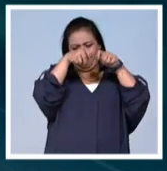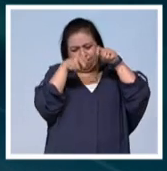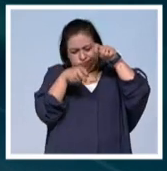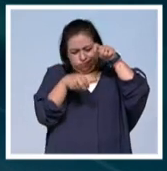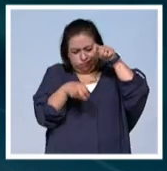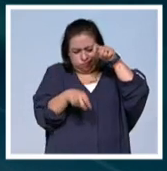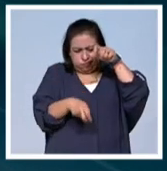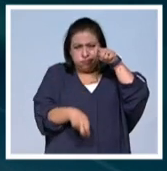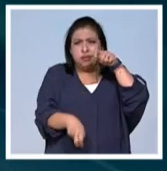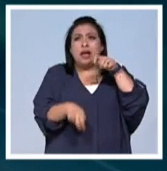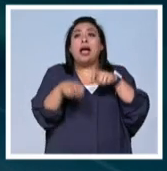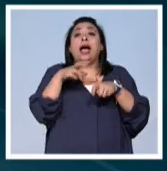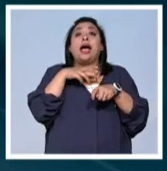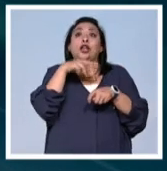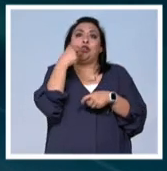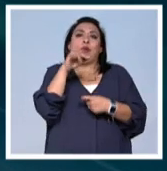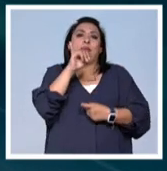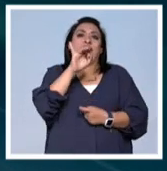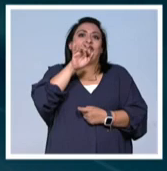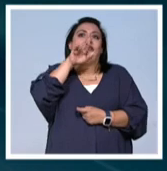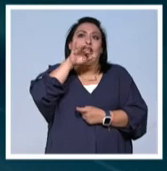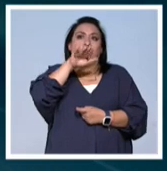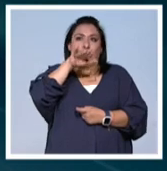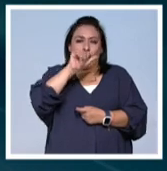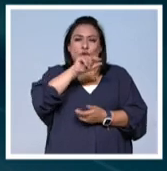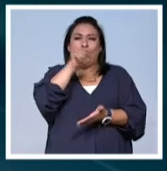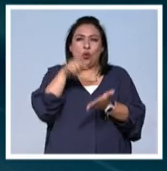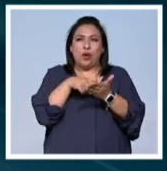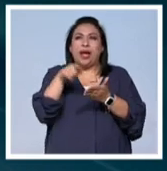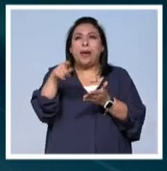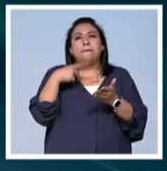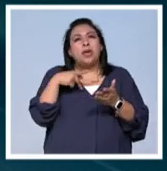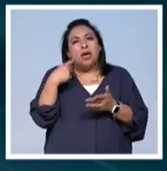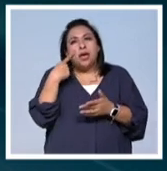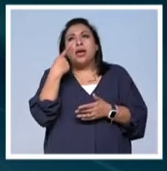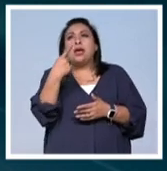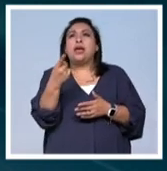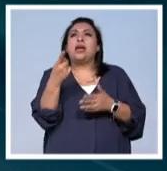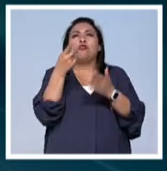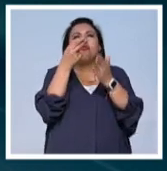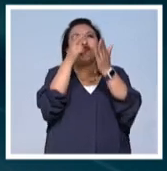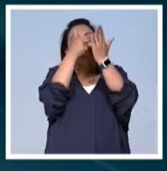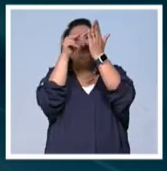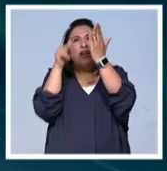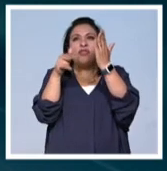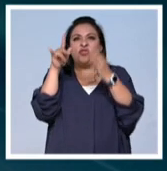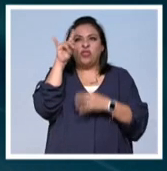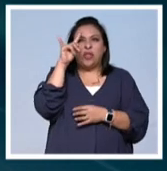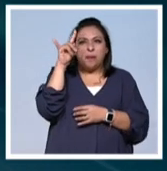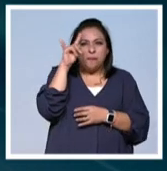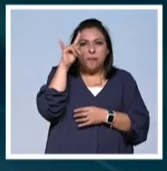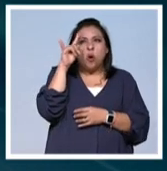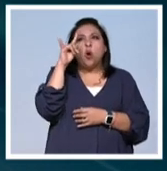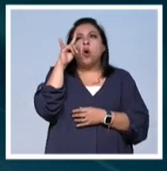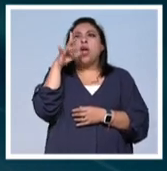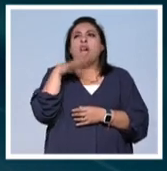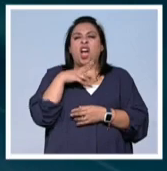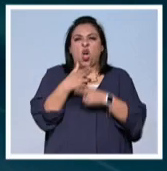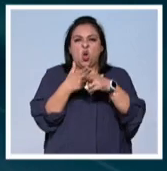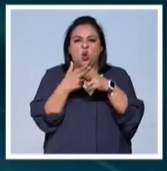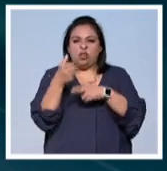a ella y llegar al llamado Inframundo en la sala funeraria los arqueólogos vieron figuras talladas de demonios que sostenían